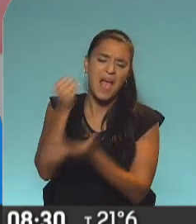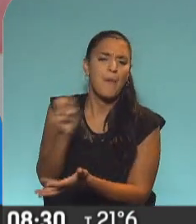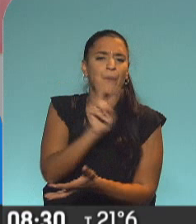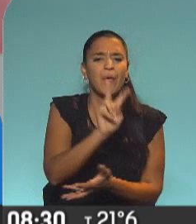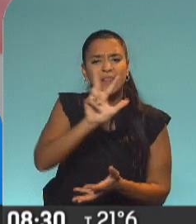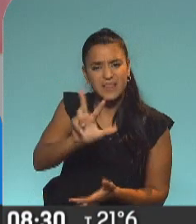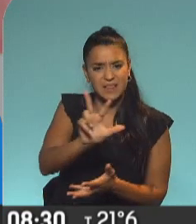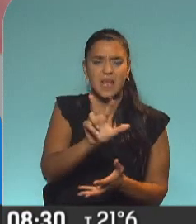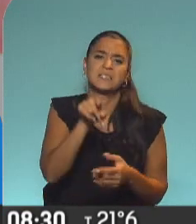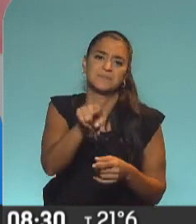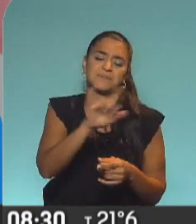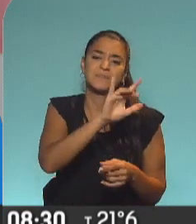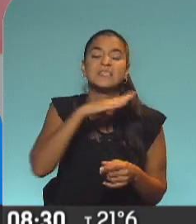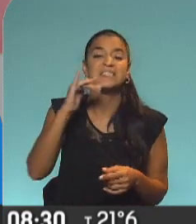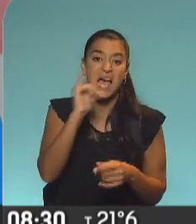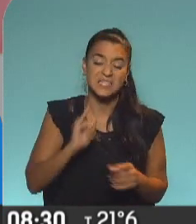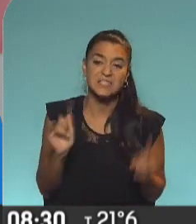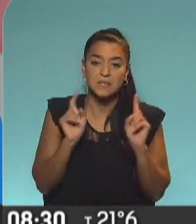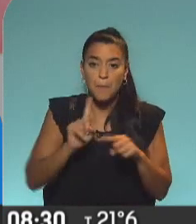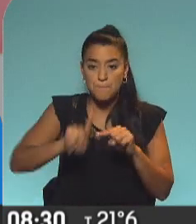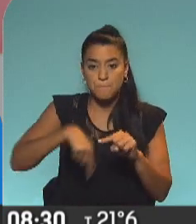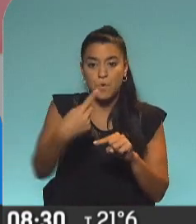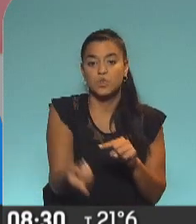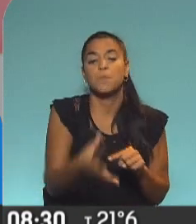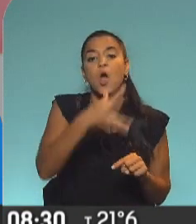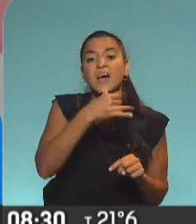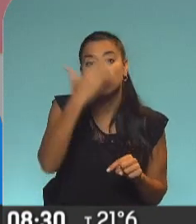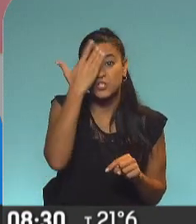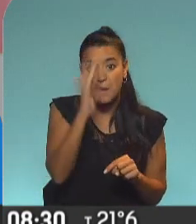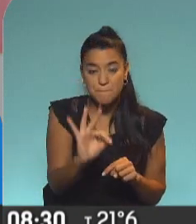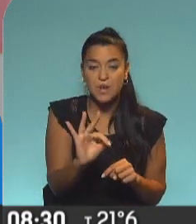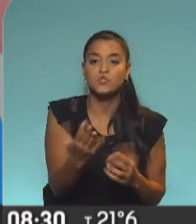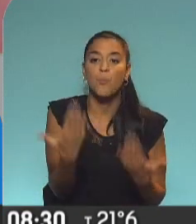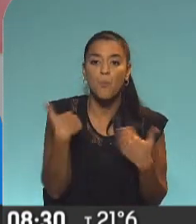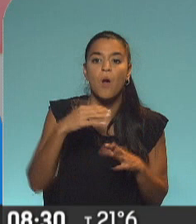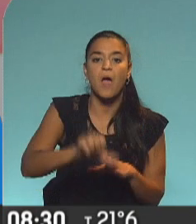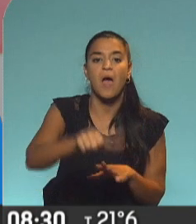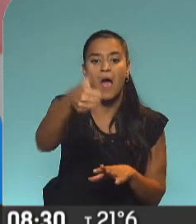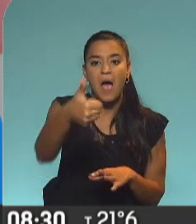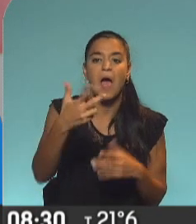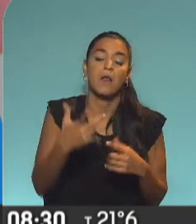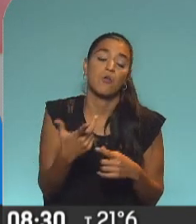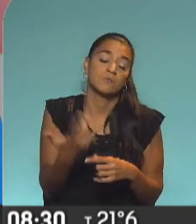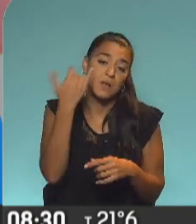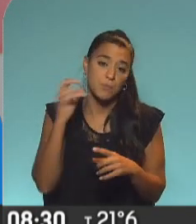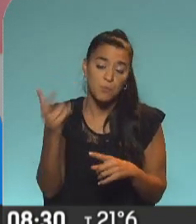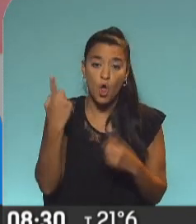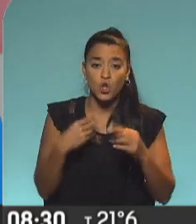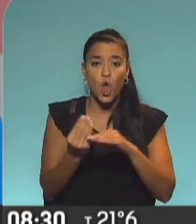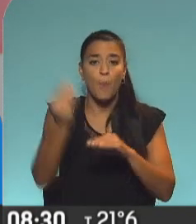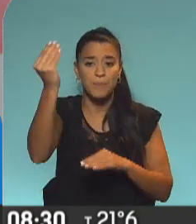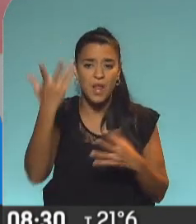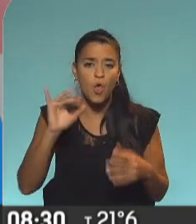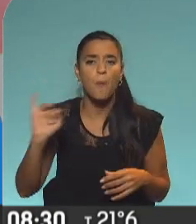historia del jazz. Y esto no termina acá, ya que el próximo 14 de marzo puede ganar un Grammy póstumo, ya que está nominado